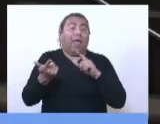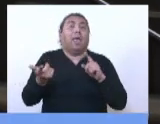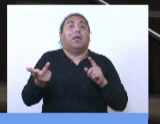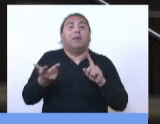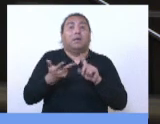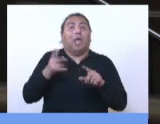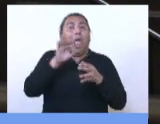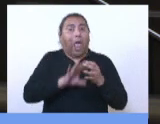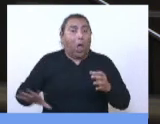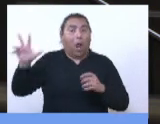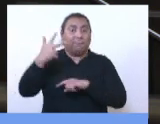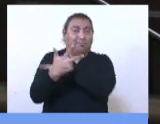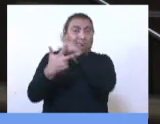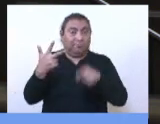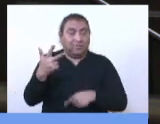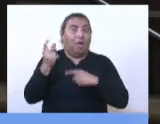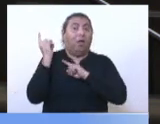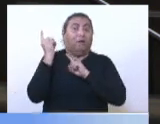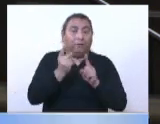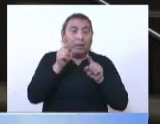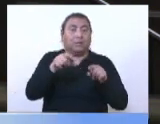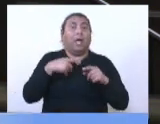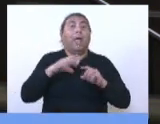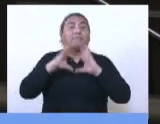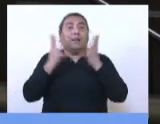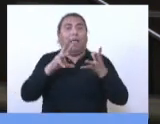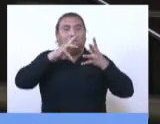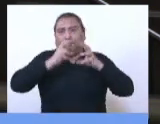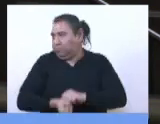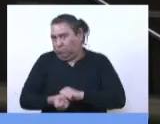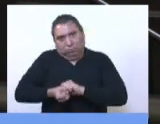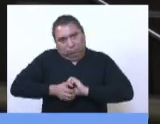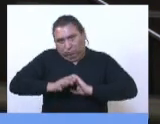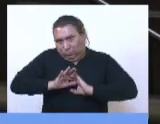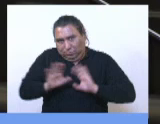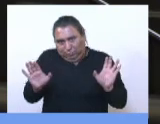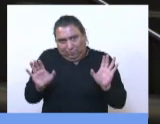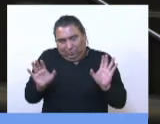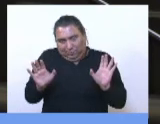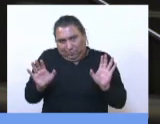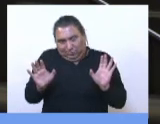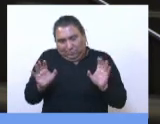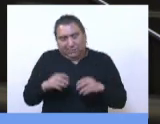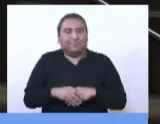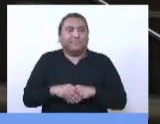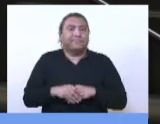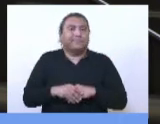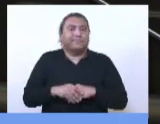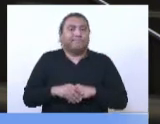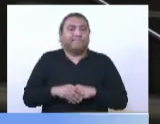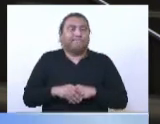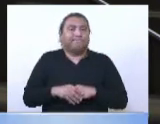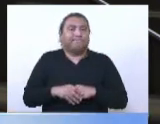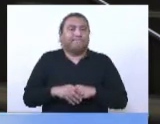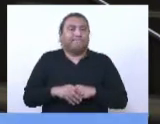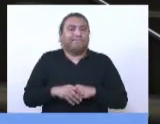y europa con esa misión van a destruir planetas sin ninguna duda sin ninguna duda sí sí sí